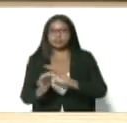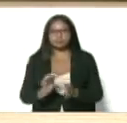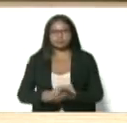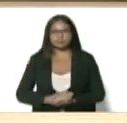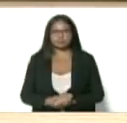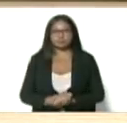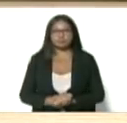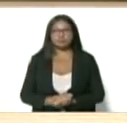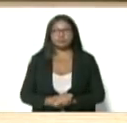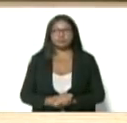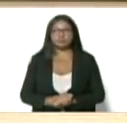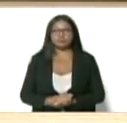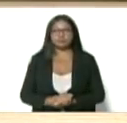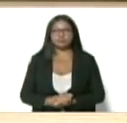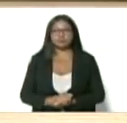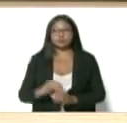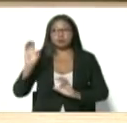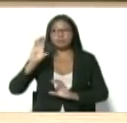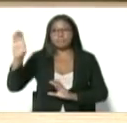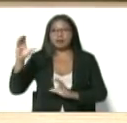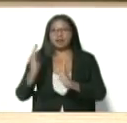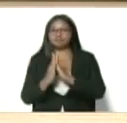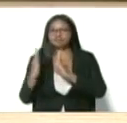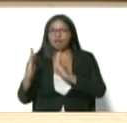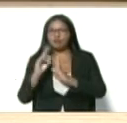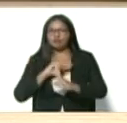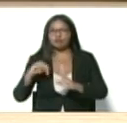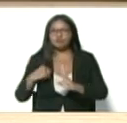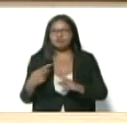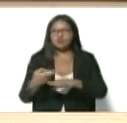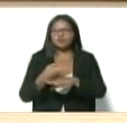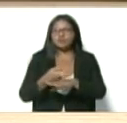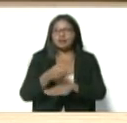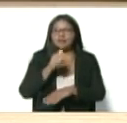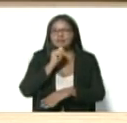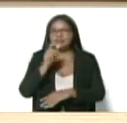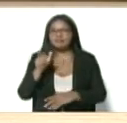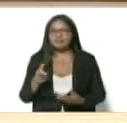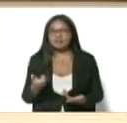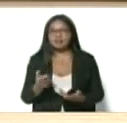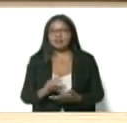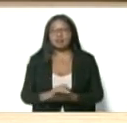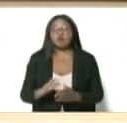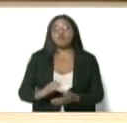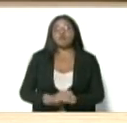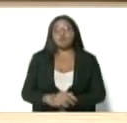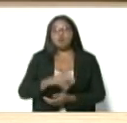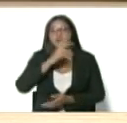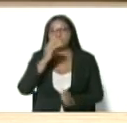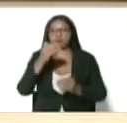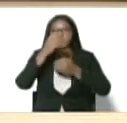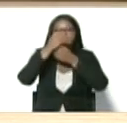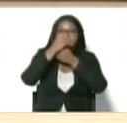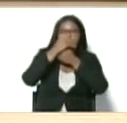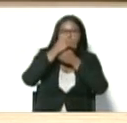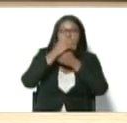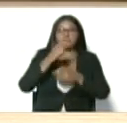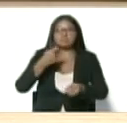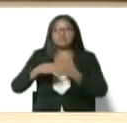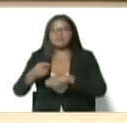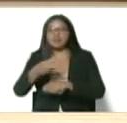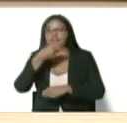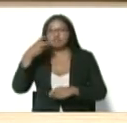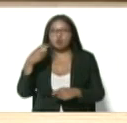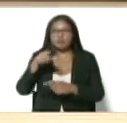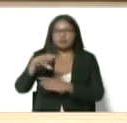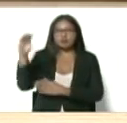un vecino donde gobierna la mafia la mafia narcotraficante